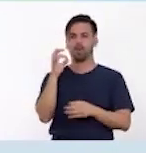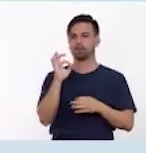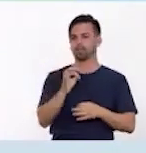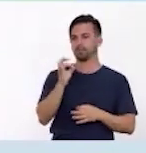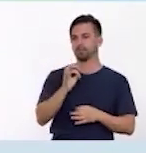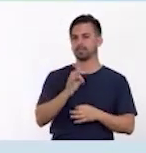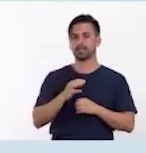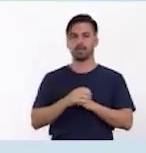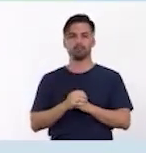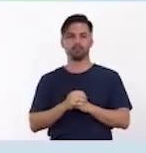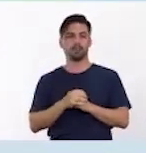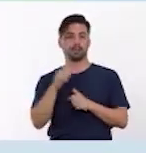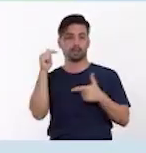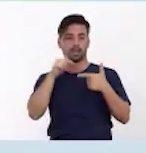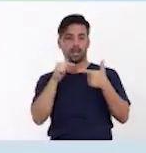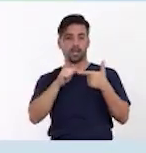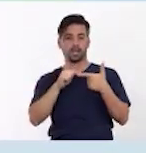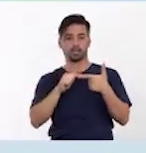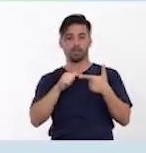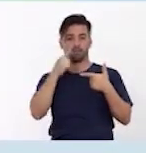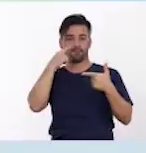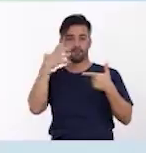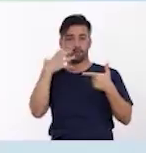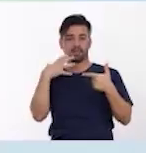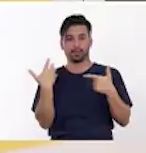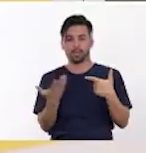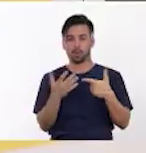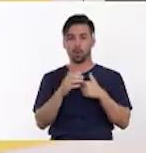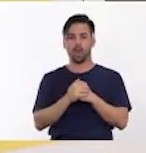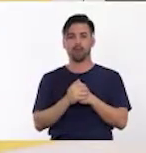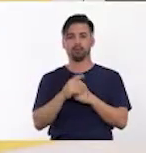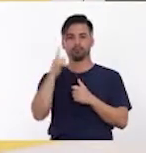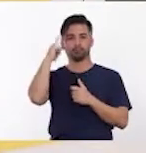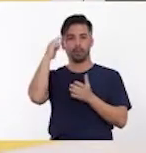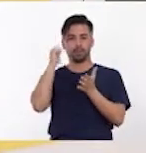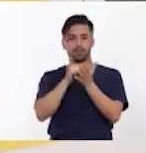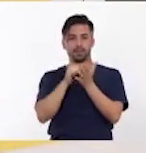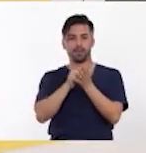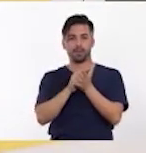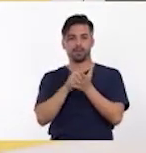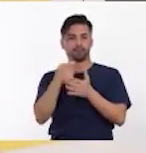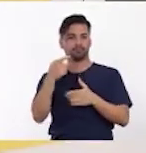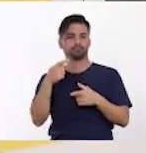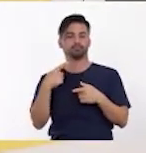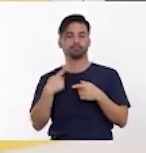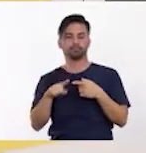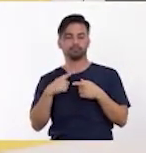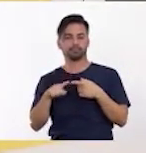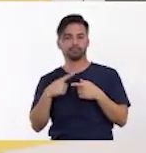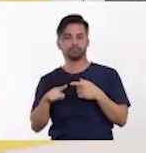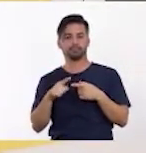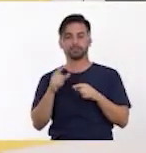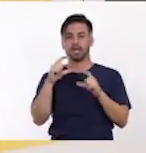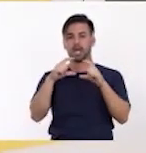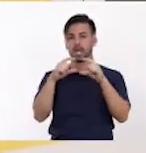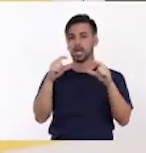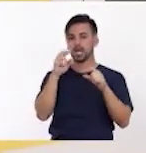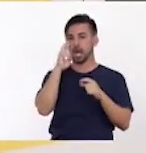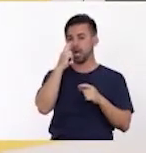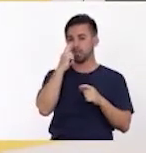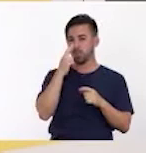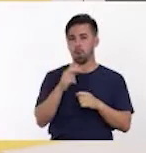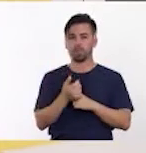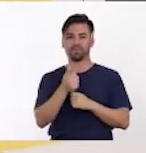minerales. Fundamentalmente hablamos de los minerales. Puede ser el petróleo, puede ser el carbón, pueden ser el